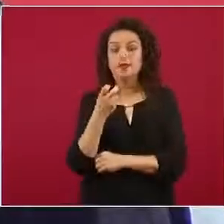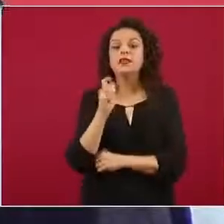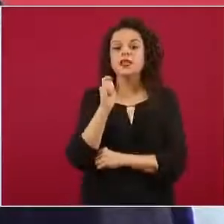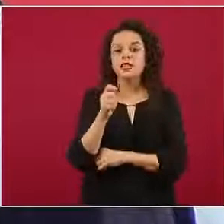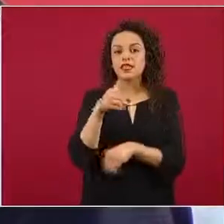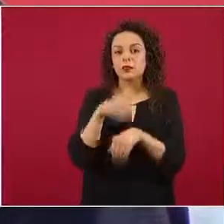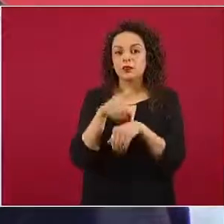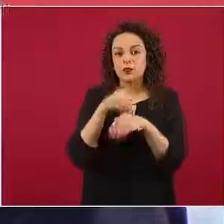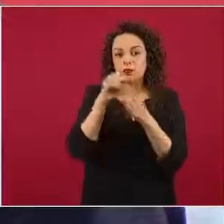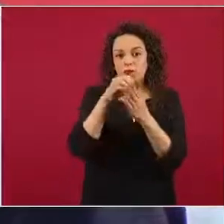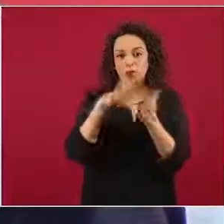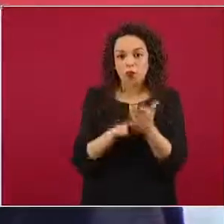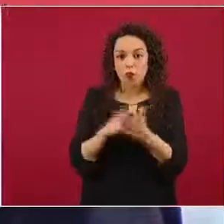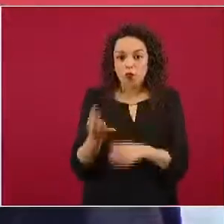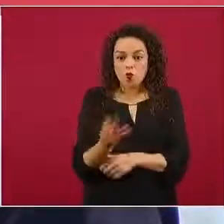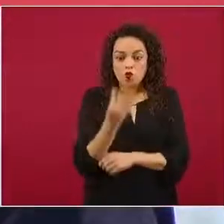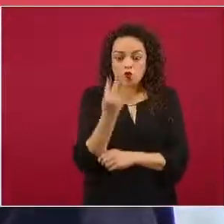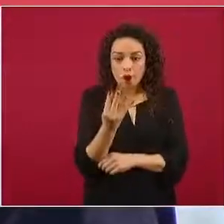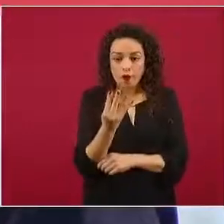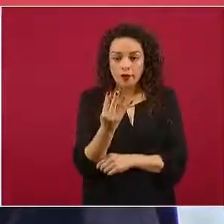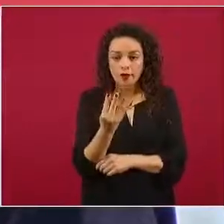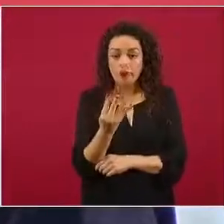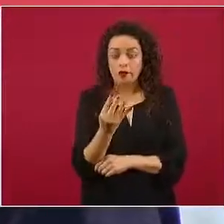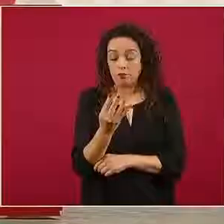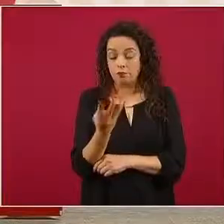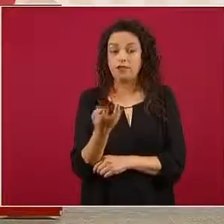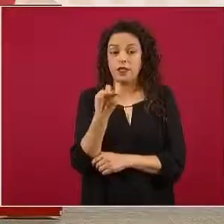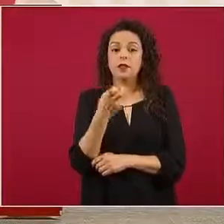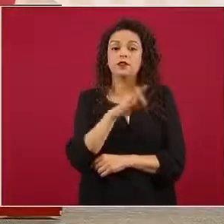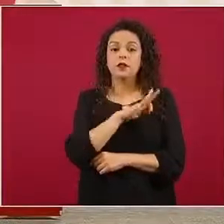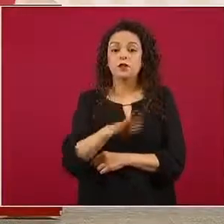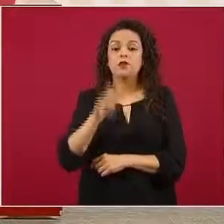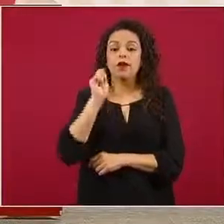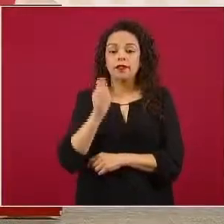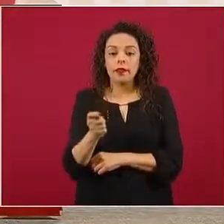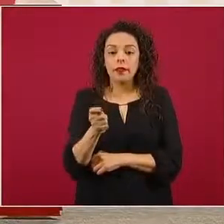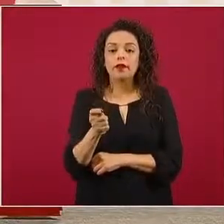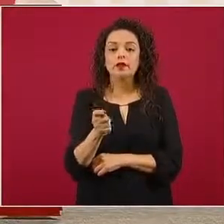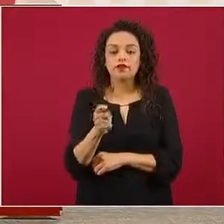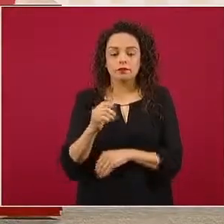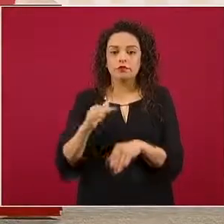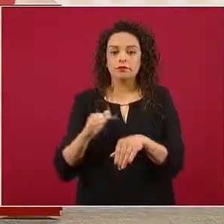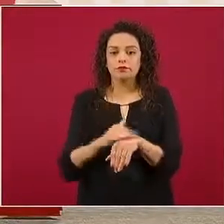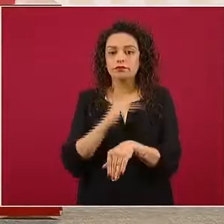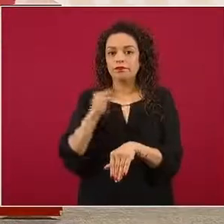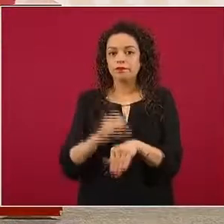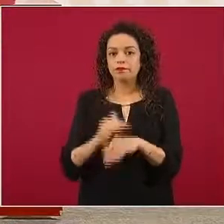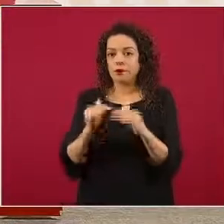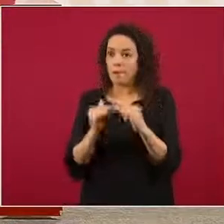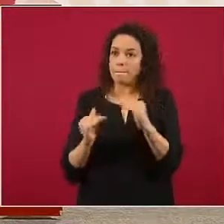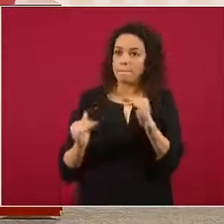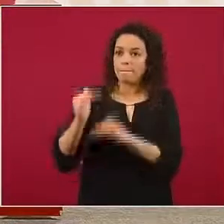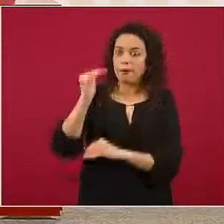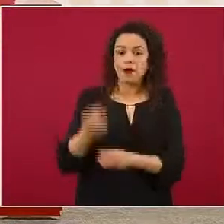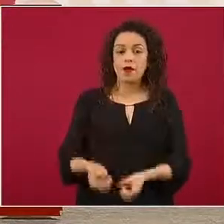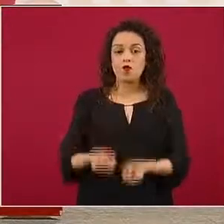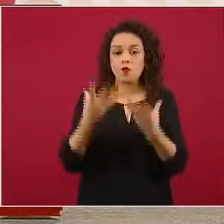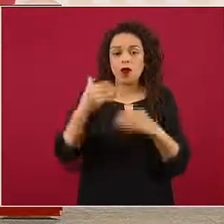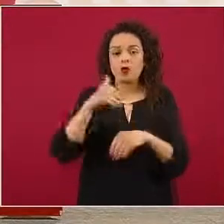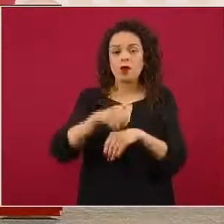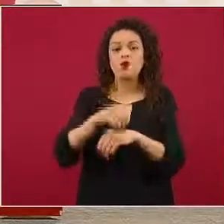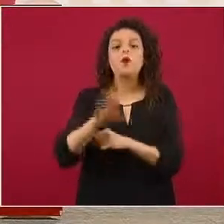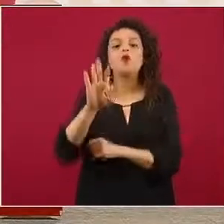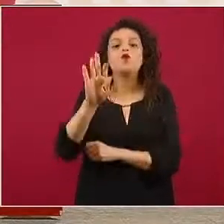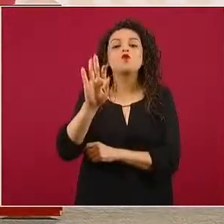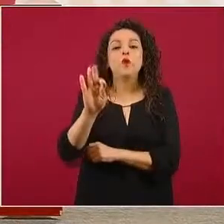4, y todos lograran eso, entonces pudiéramos tener una calificación máxima para esa semana de 40. Entonces, quiere decir